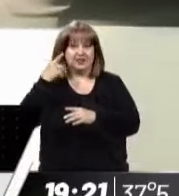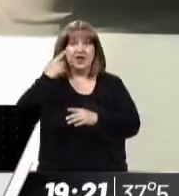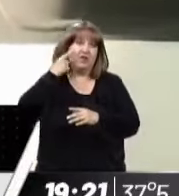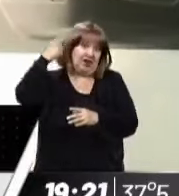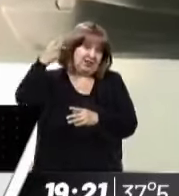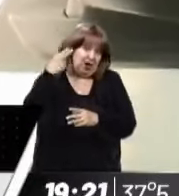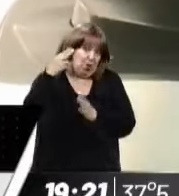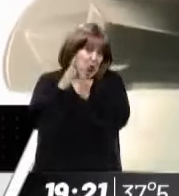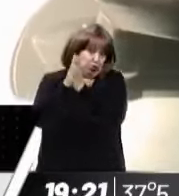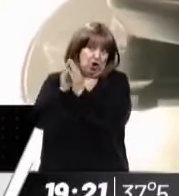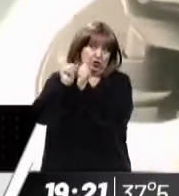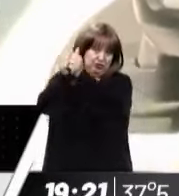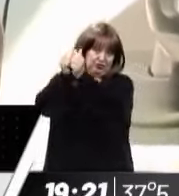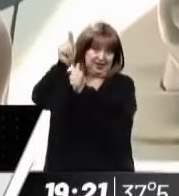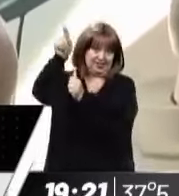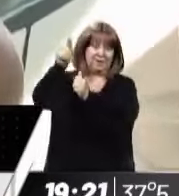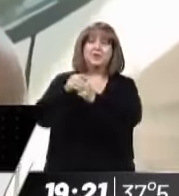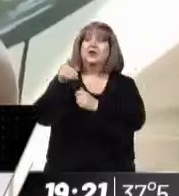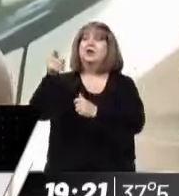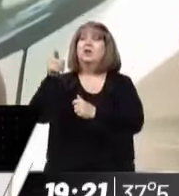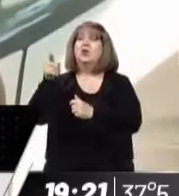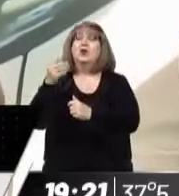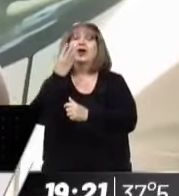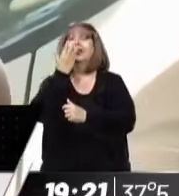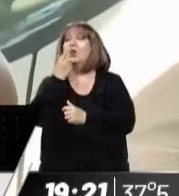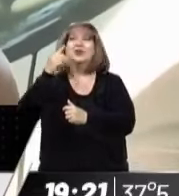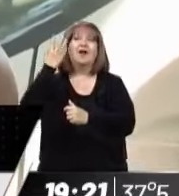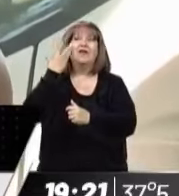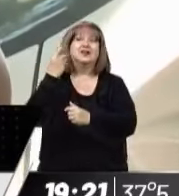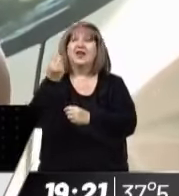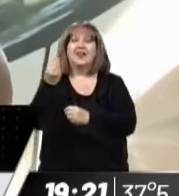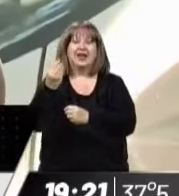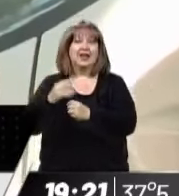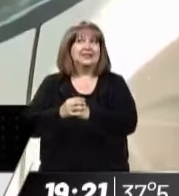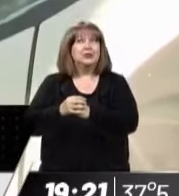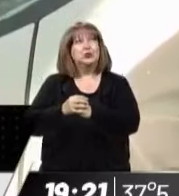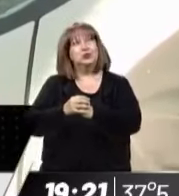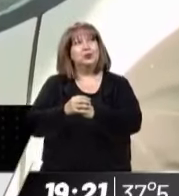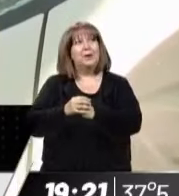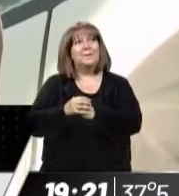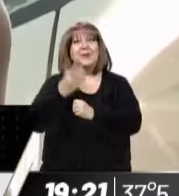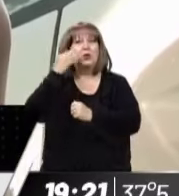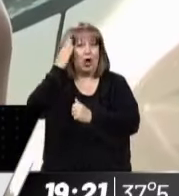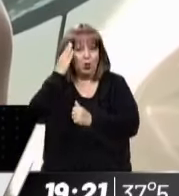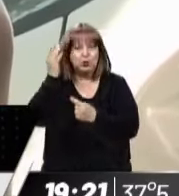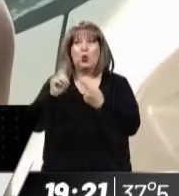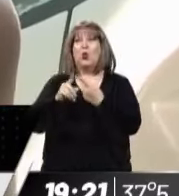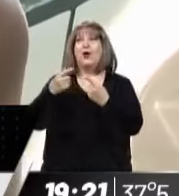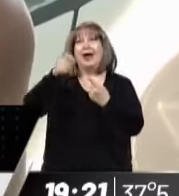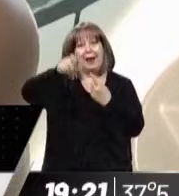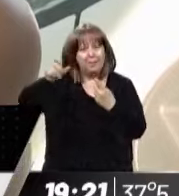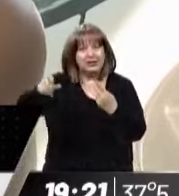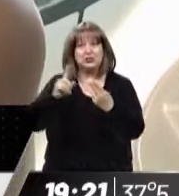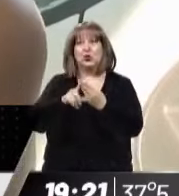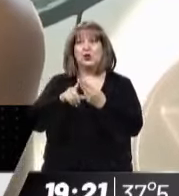anda pensándolo. ¿Lo mejor de Nantes donde están viviendo ahora o lo mejor de Francia lo que estás viviendo allá? A lo mejor de Nantes es la cultura, las